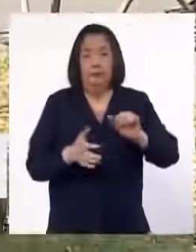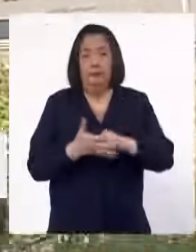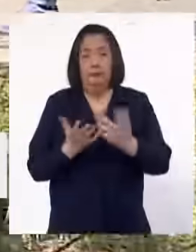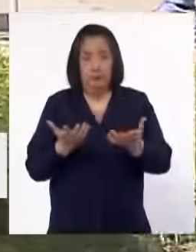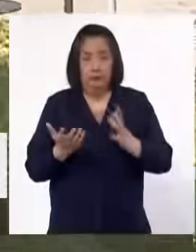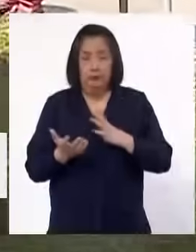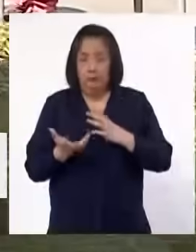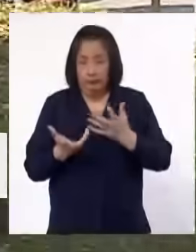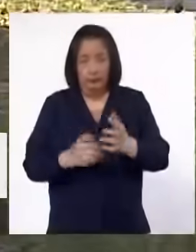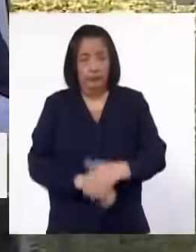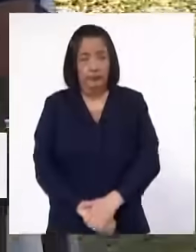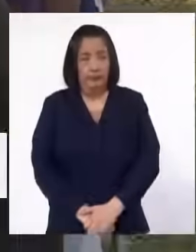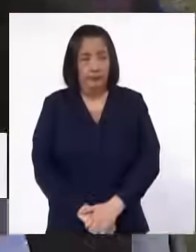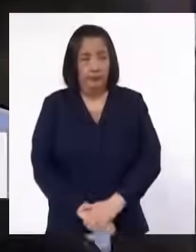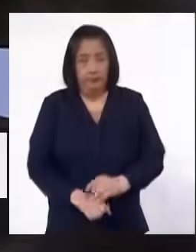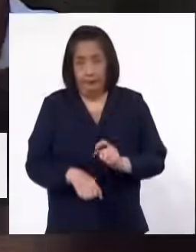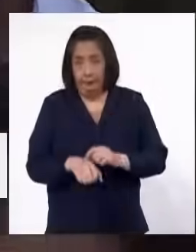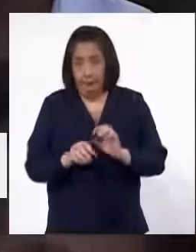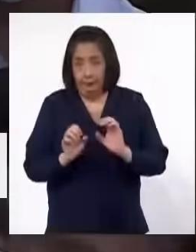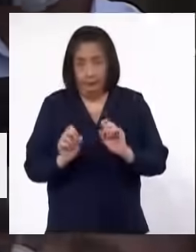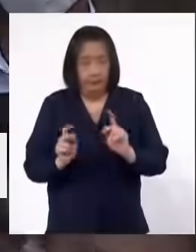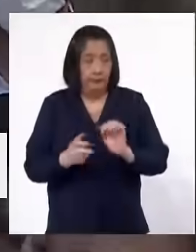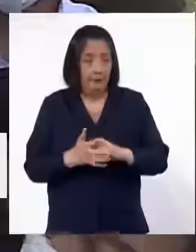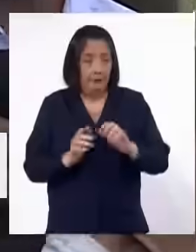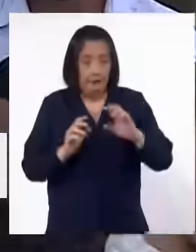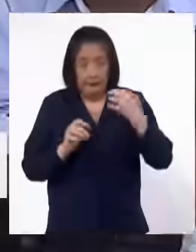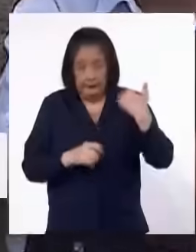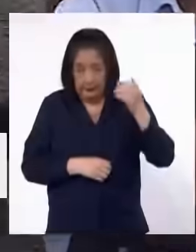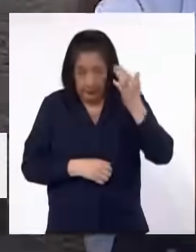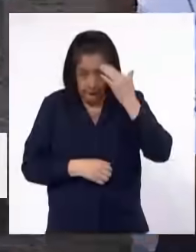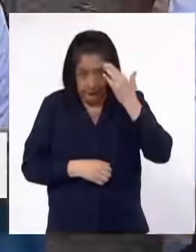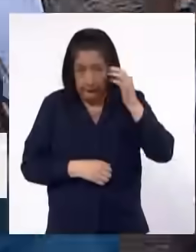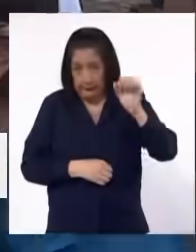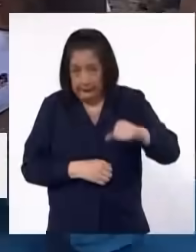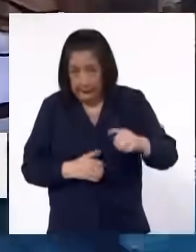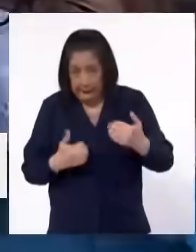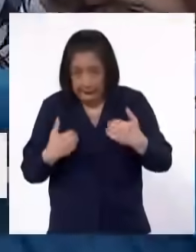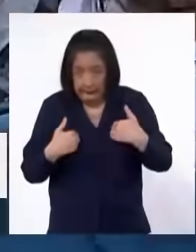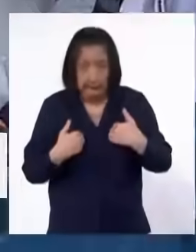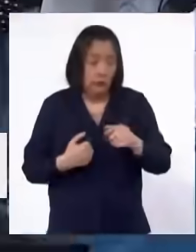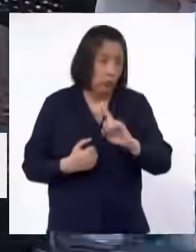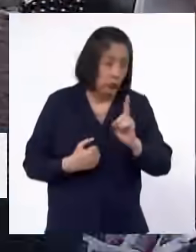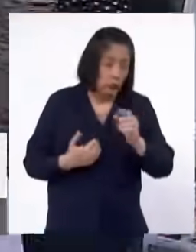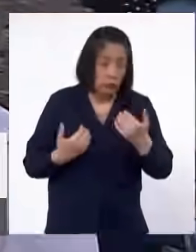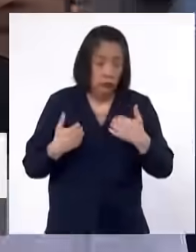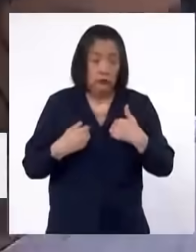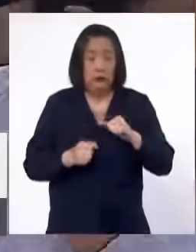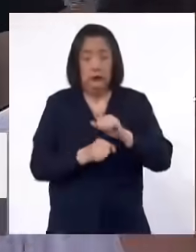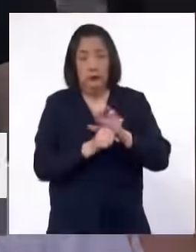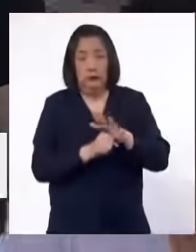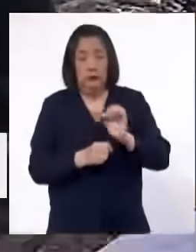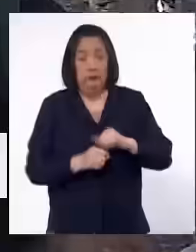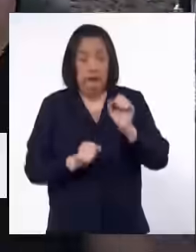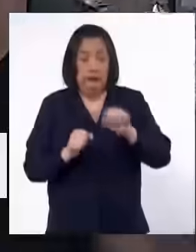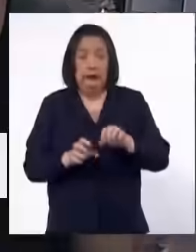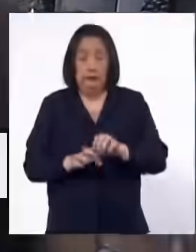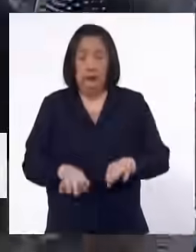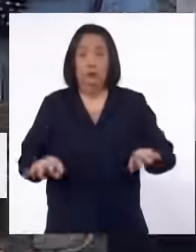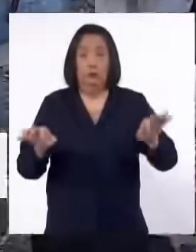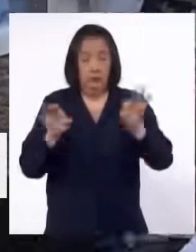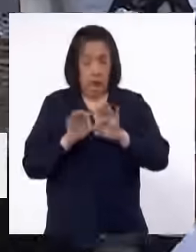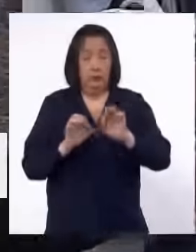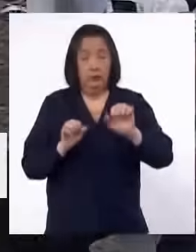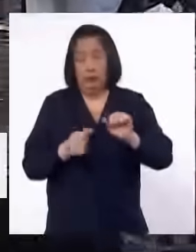trato oportuno y por supuesto la detección de la COVID-19, lo cual es importantísimo